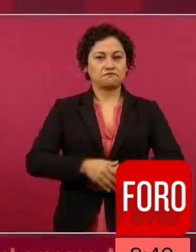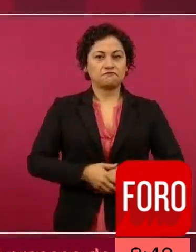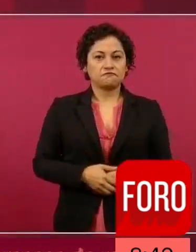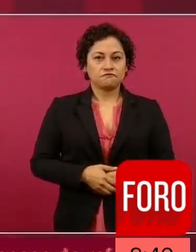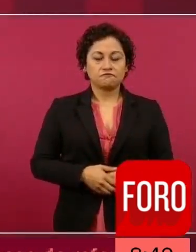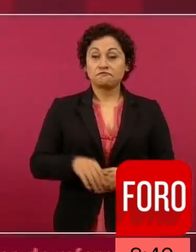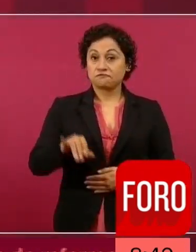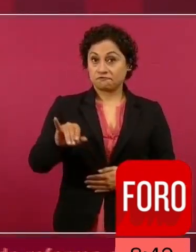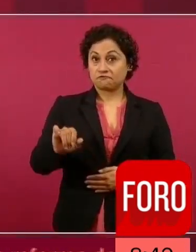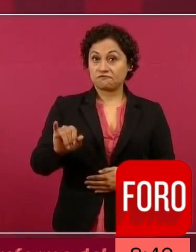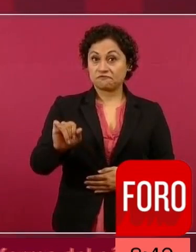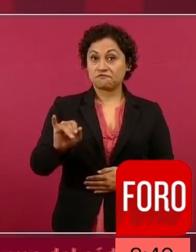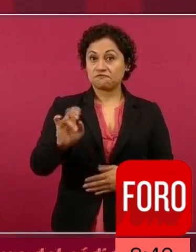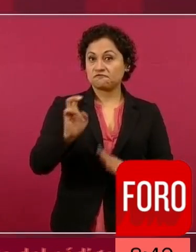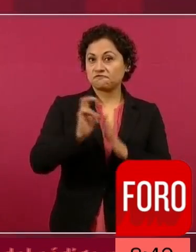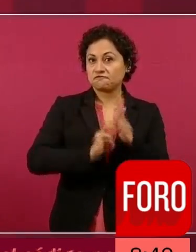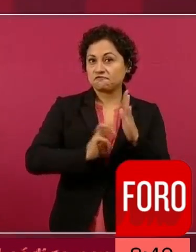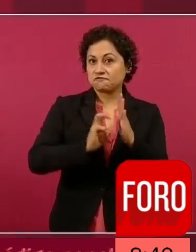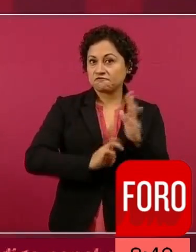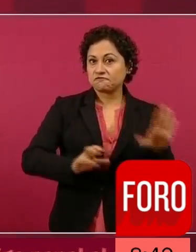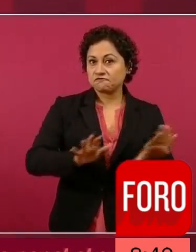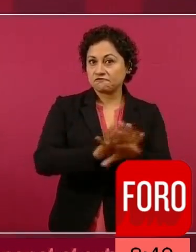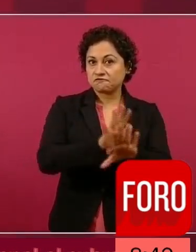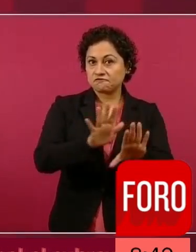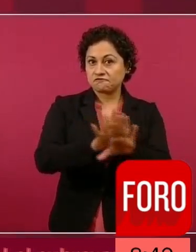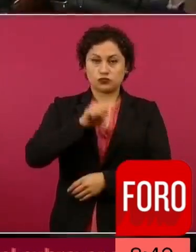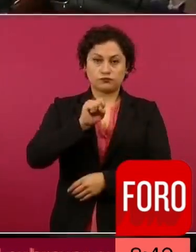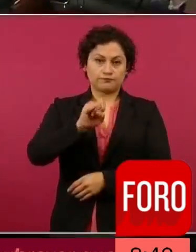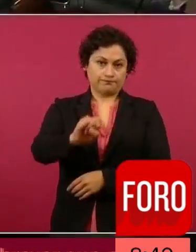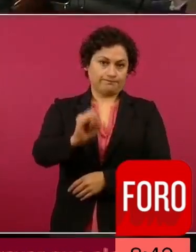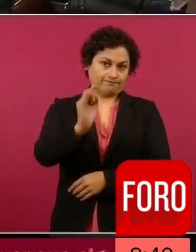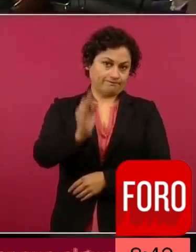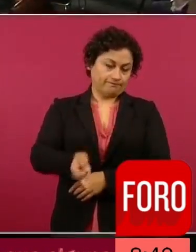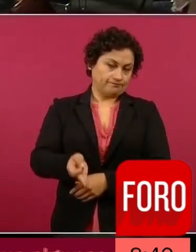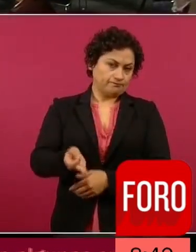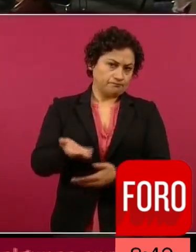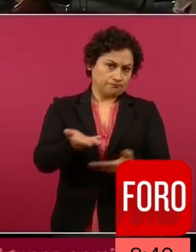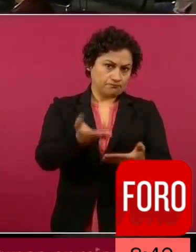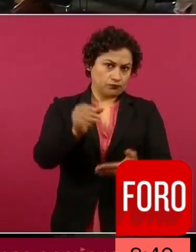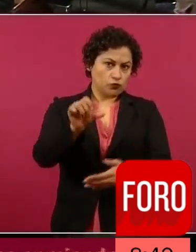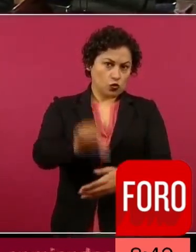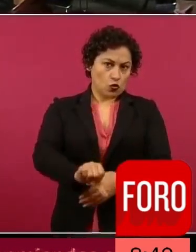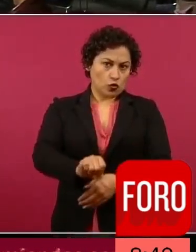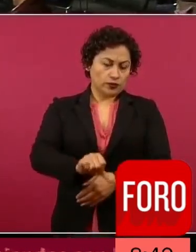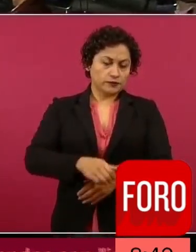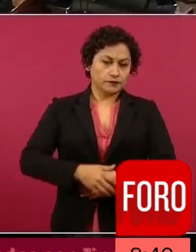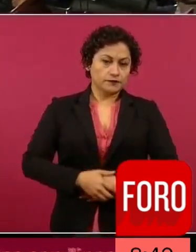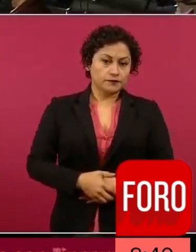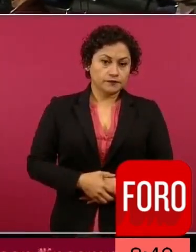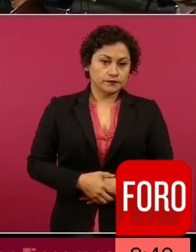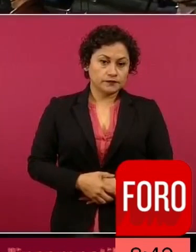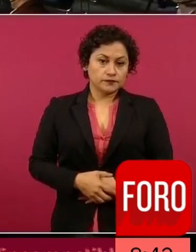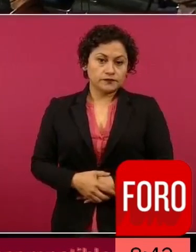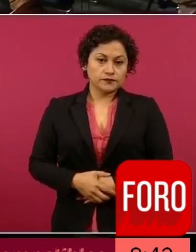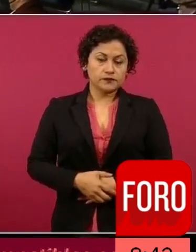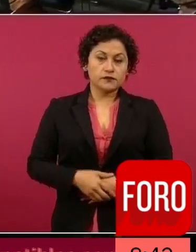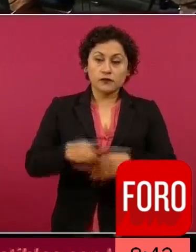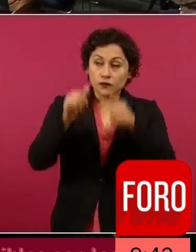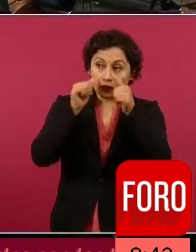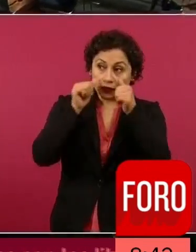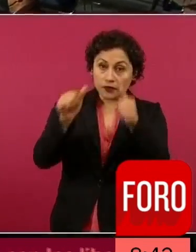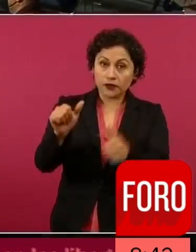Se hicieron cambios a la iniciativa que enviamos. Ya los mismos legisladores se